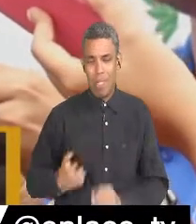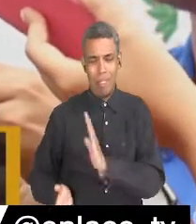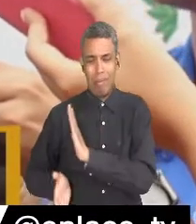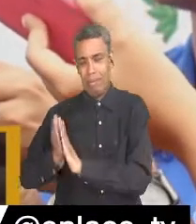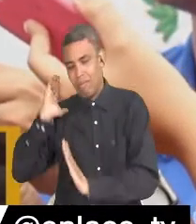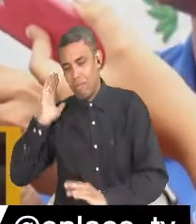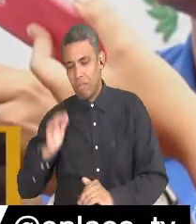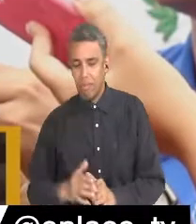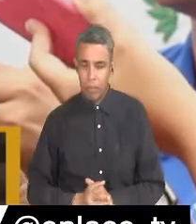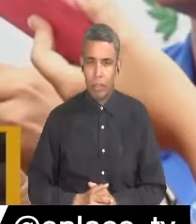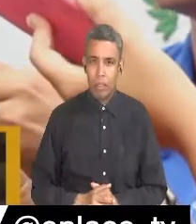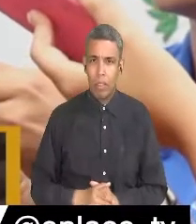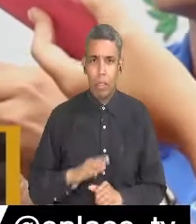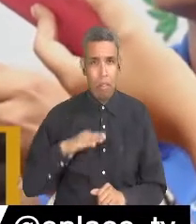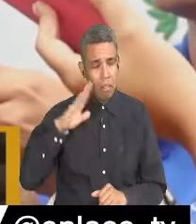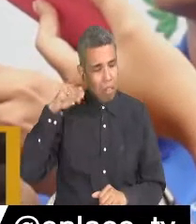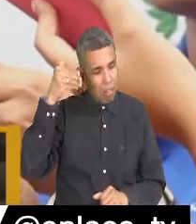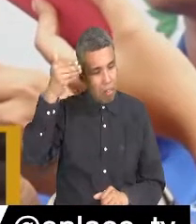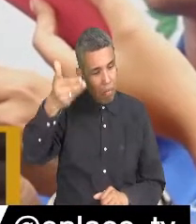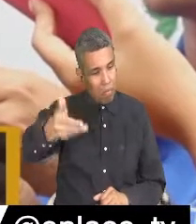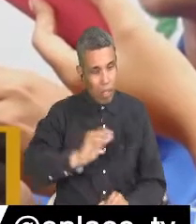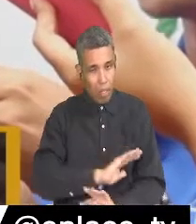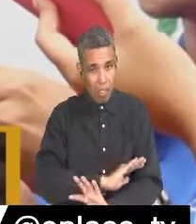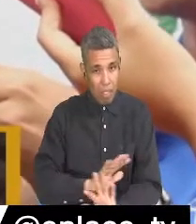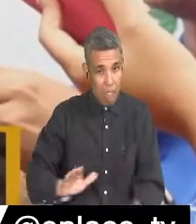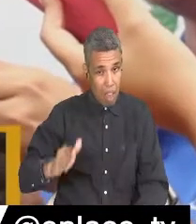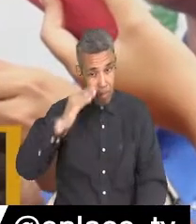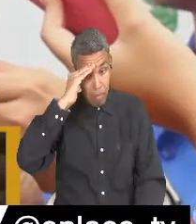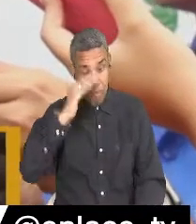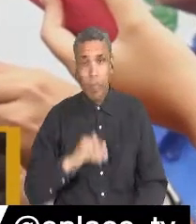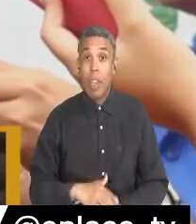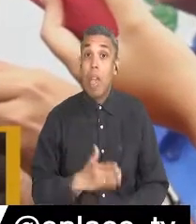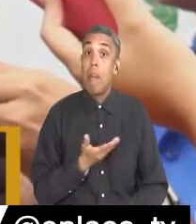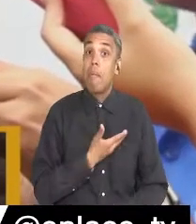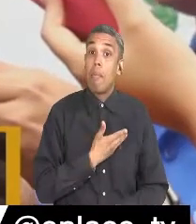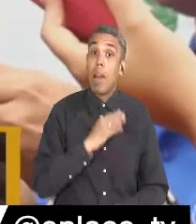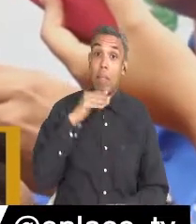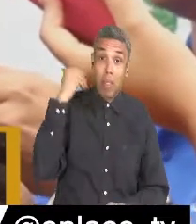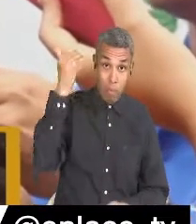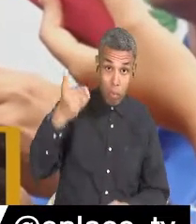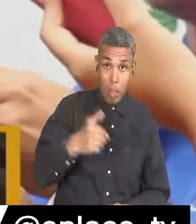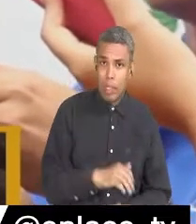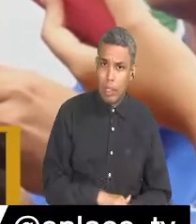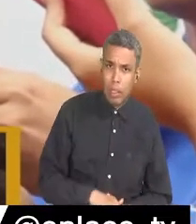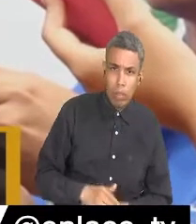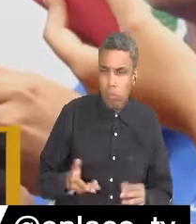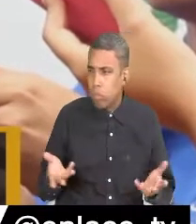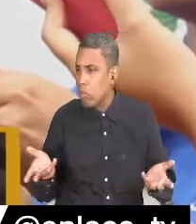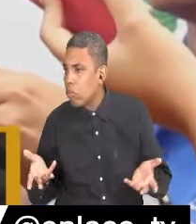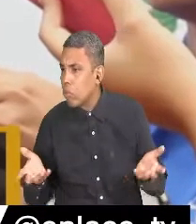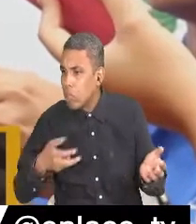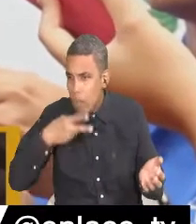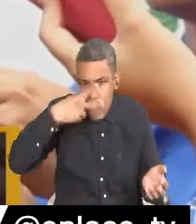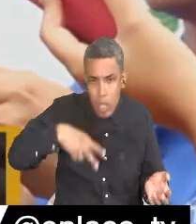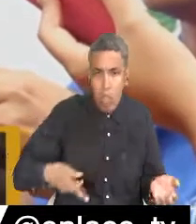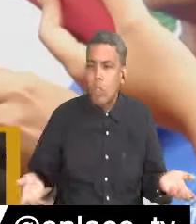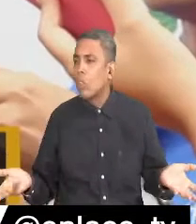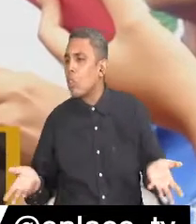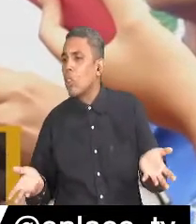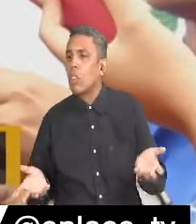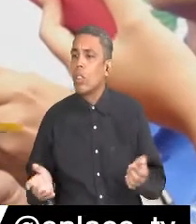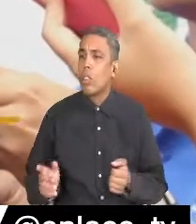lo encuentra en el sótano de la residencia, suspendido también mediante cuerda al cuello y suspendido a una varilla